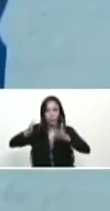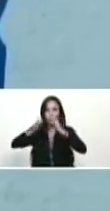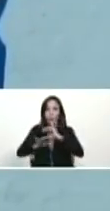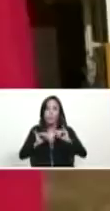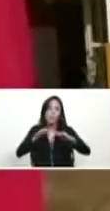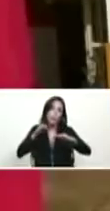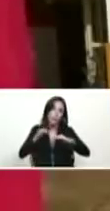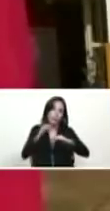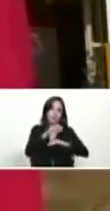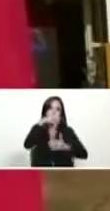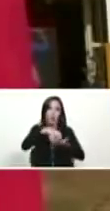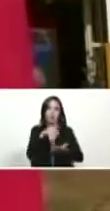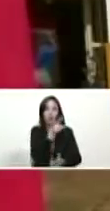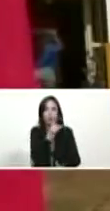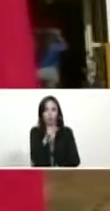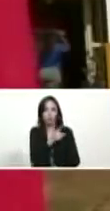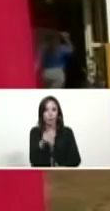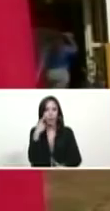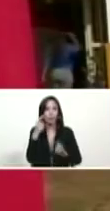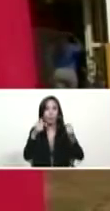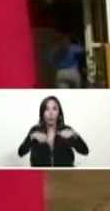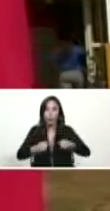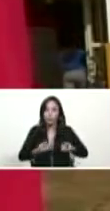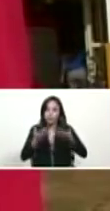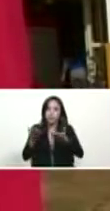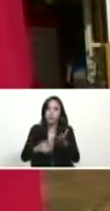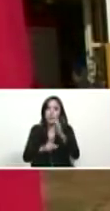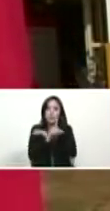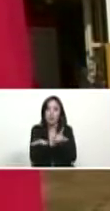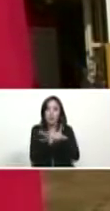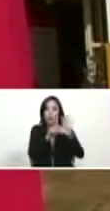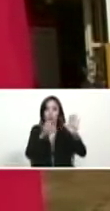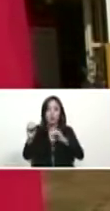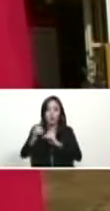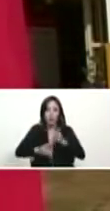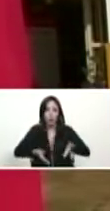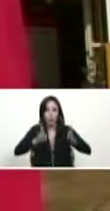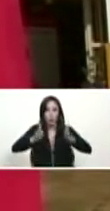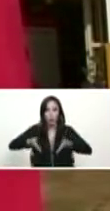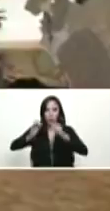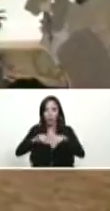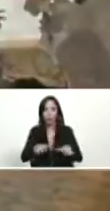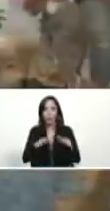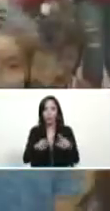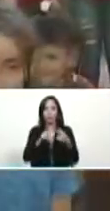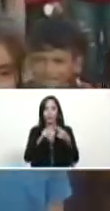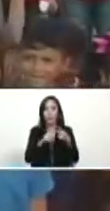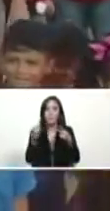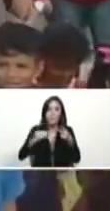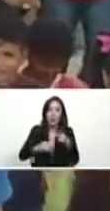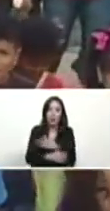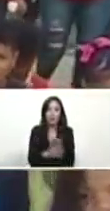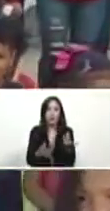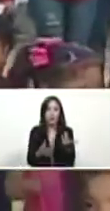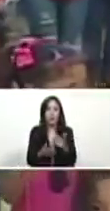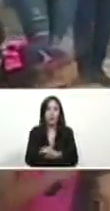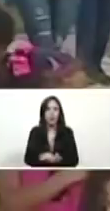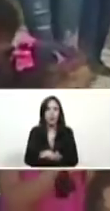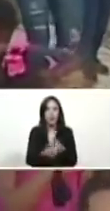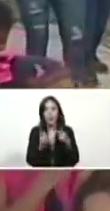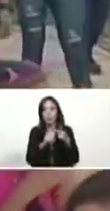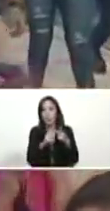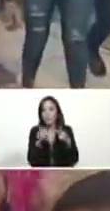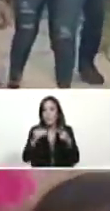Fabricio Ojeda. Estamos entregando el día de hoy 160 apartamentos, camarada presidente. A la vez,